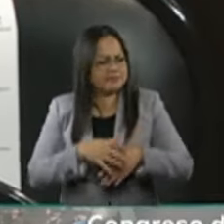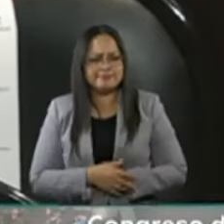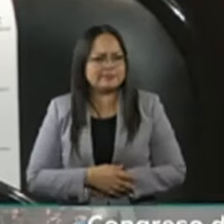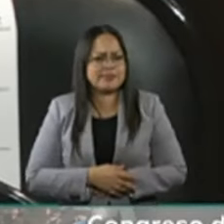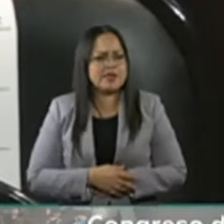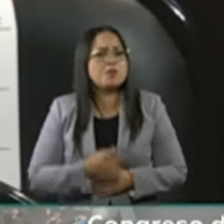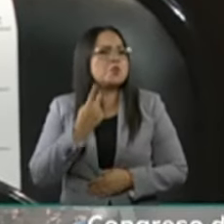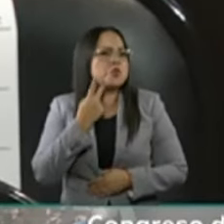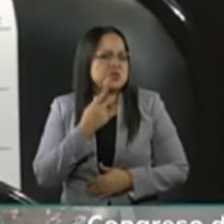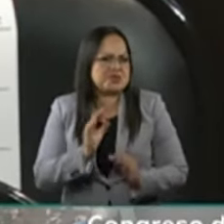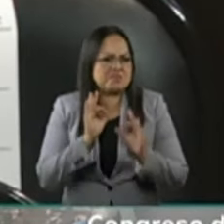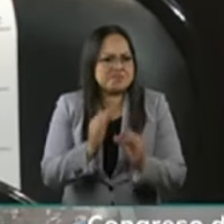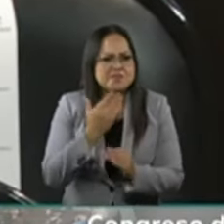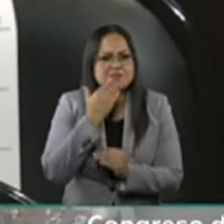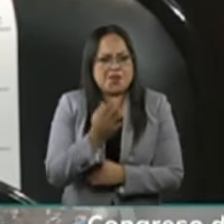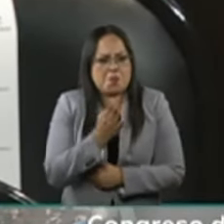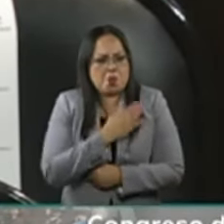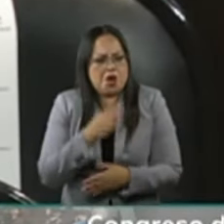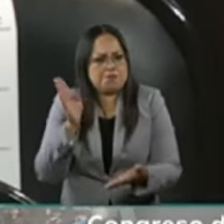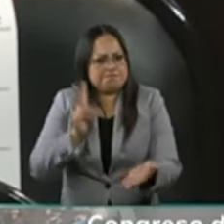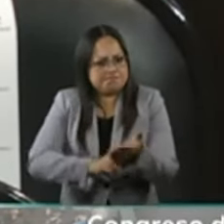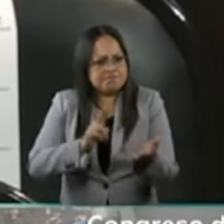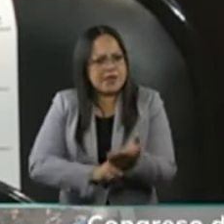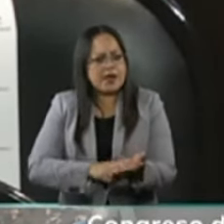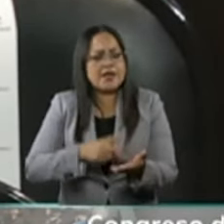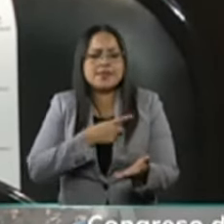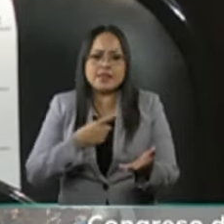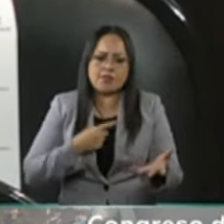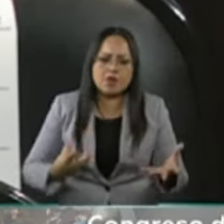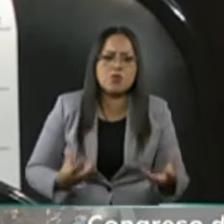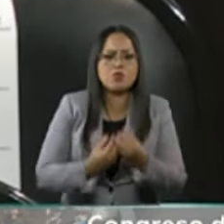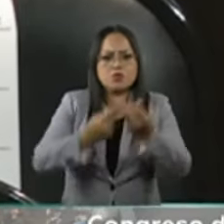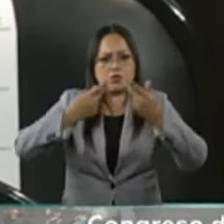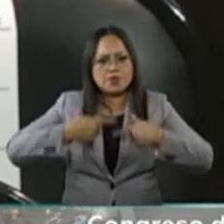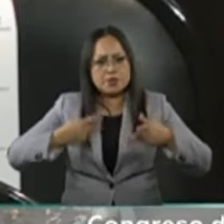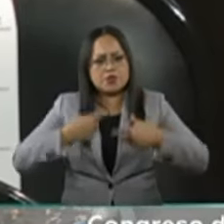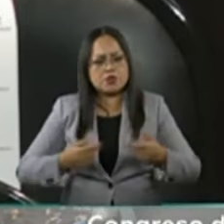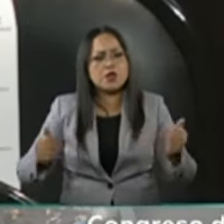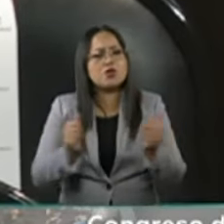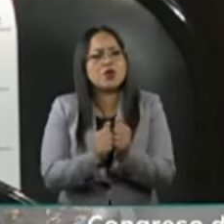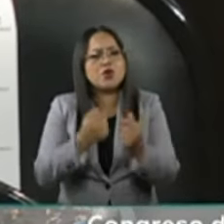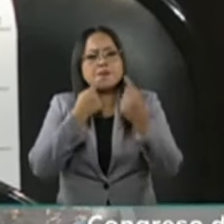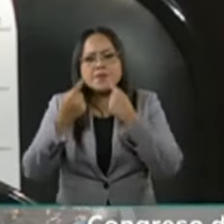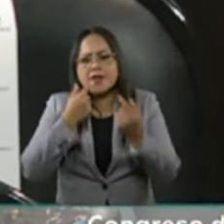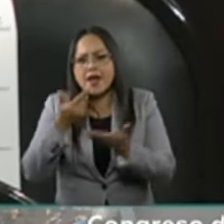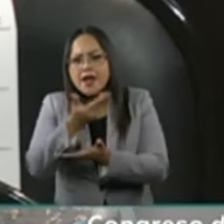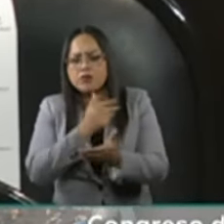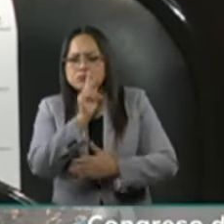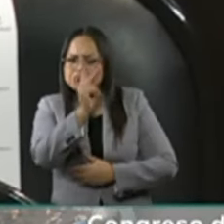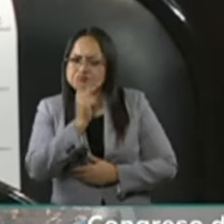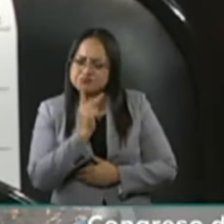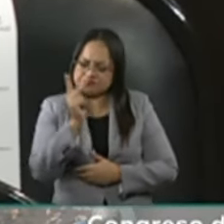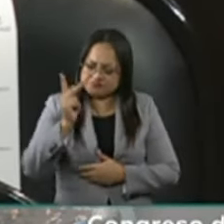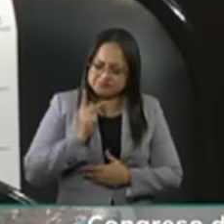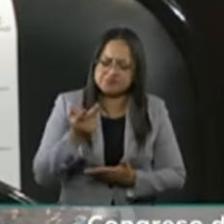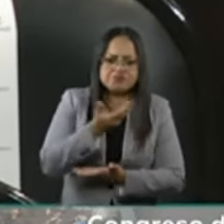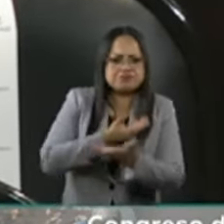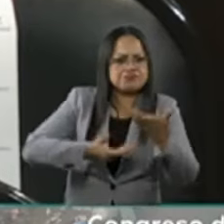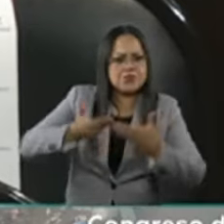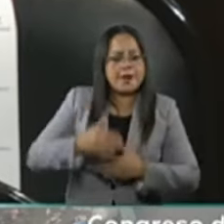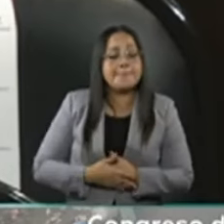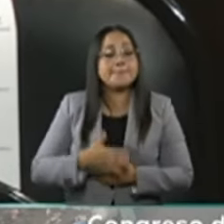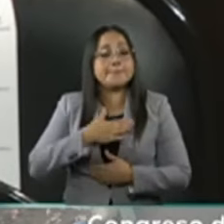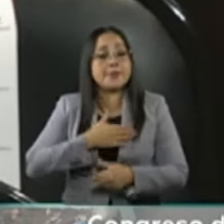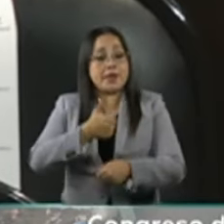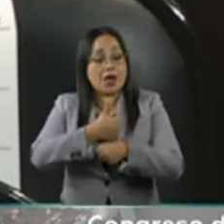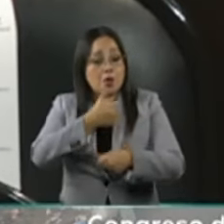la pena, se hace en conjunto con la ciudadanía y a través del diálogo entre pares. Mi abuelo